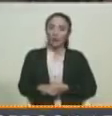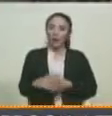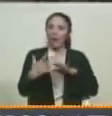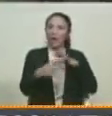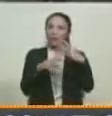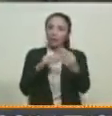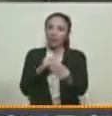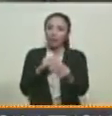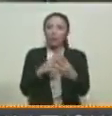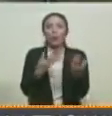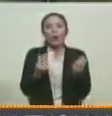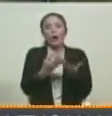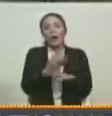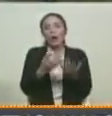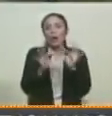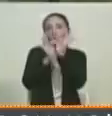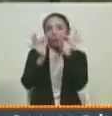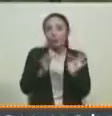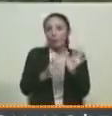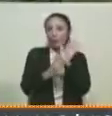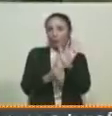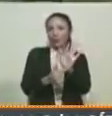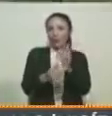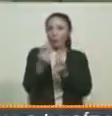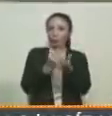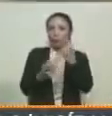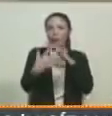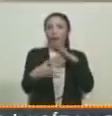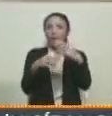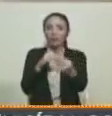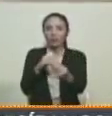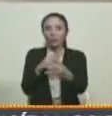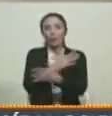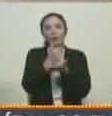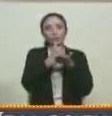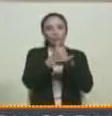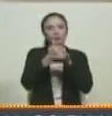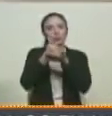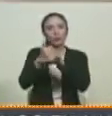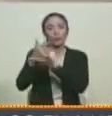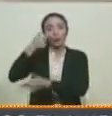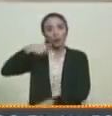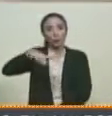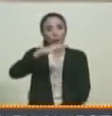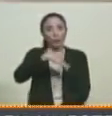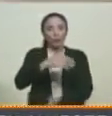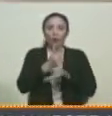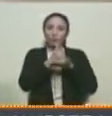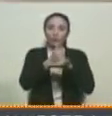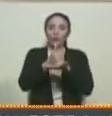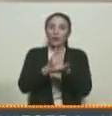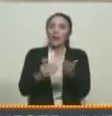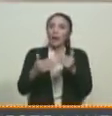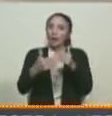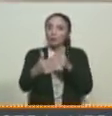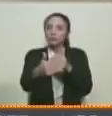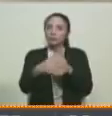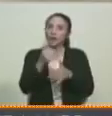abrazar al pueblo, para curar las heridas de la guerra económica, para adelantarse en algunos casos.